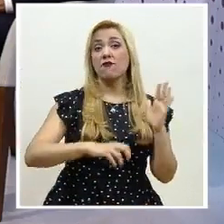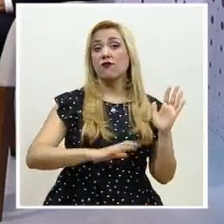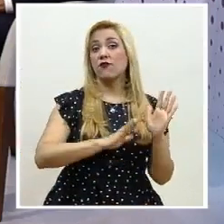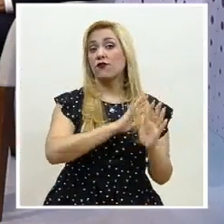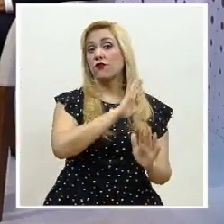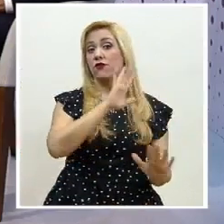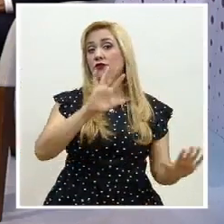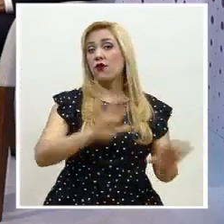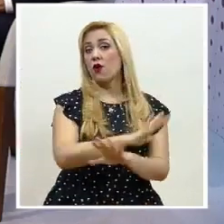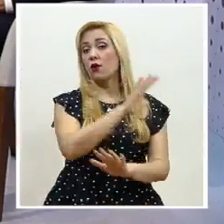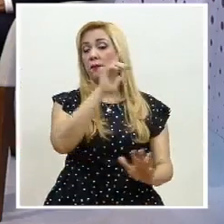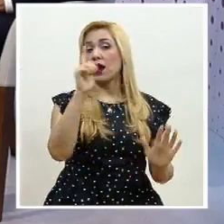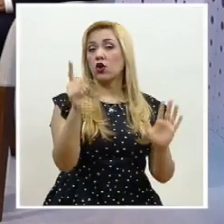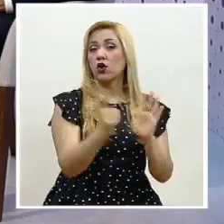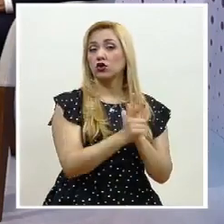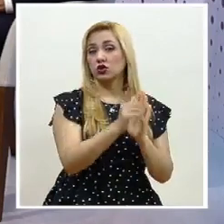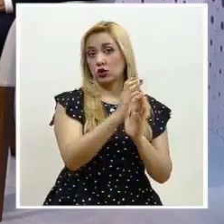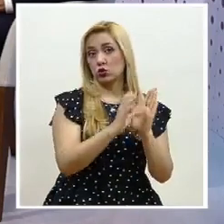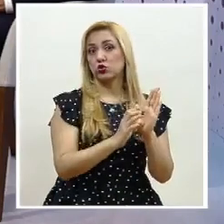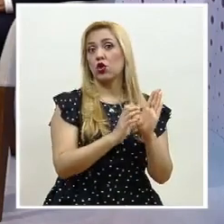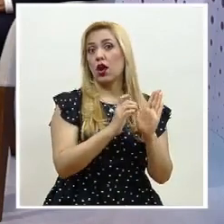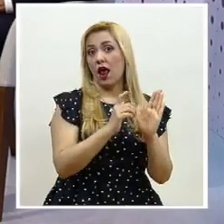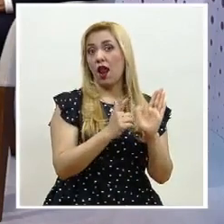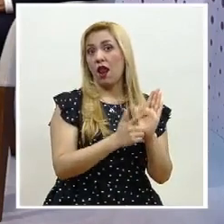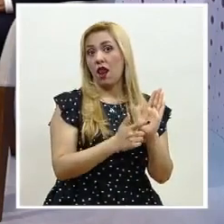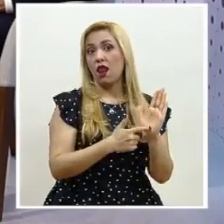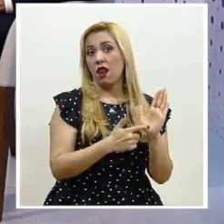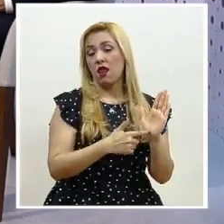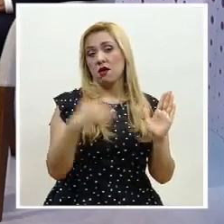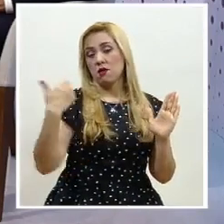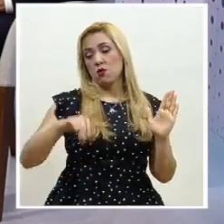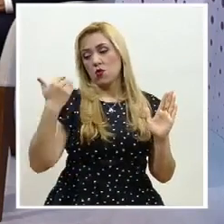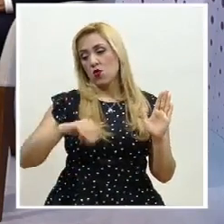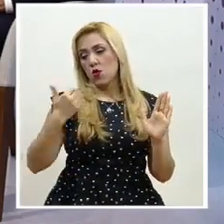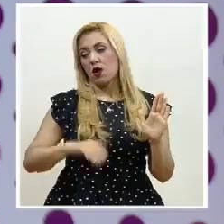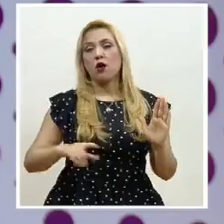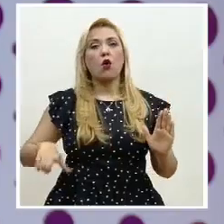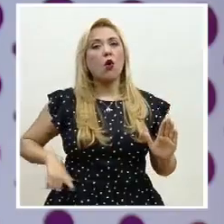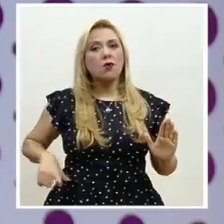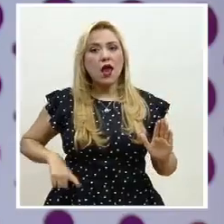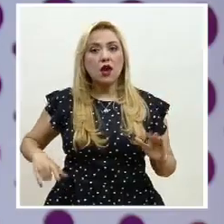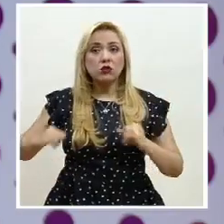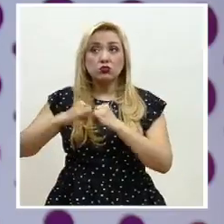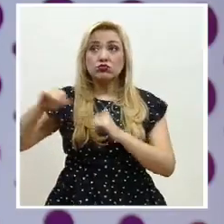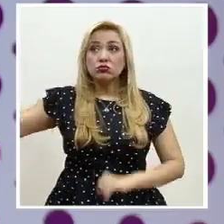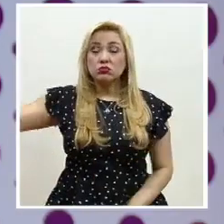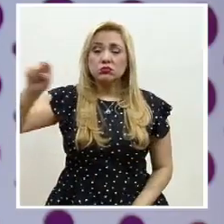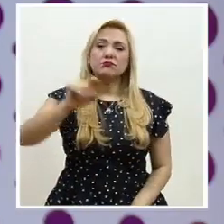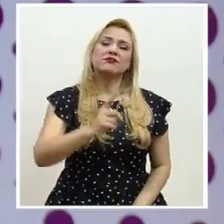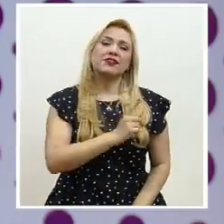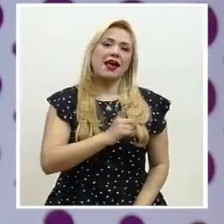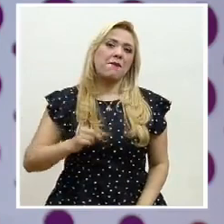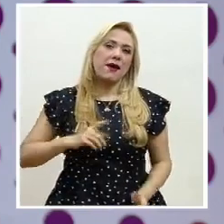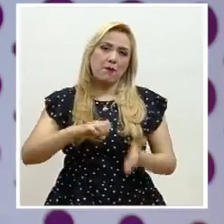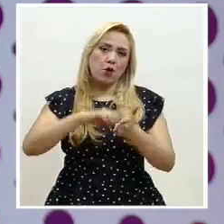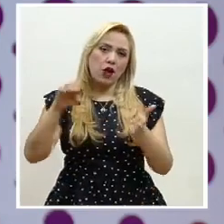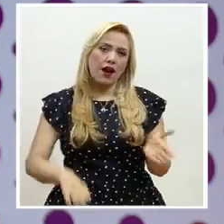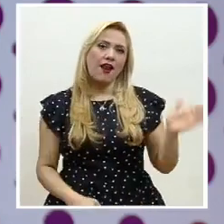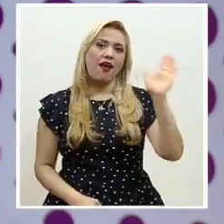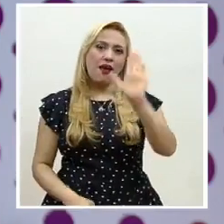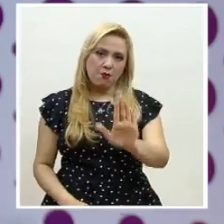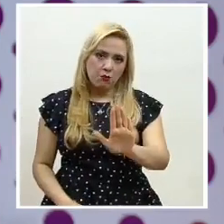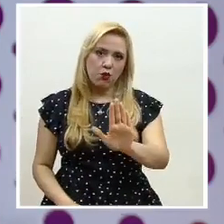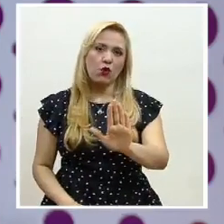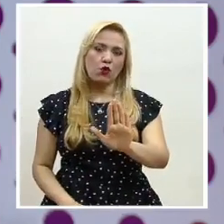allí de adorno, sino que es una obligación, ¿no? Y en órganos de gobierno, que son los que tendrían que poner el ejemplo, poner las pautas, se